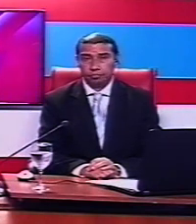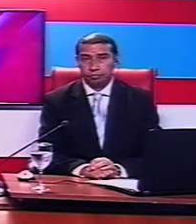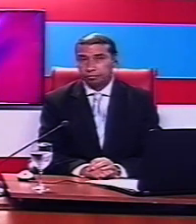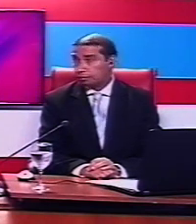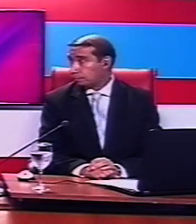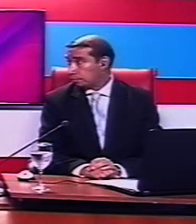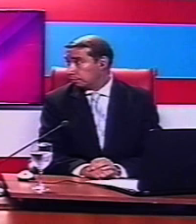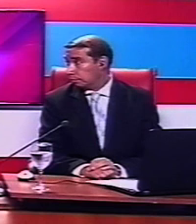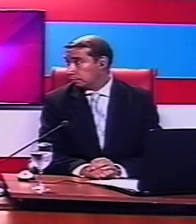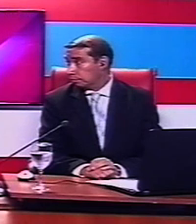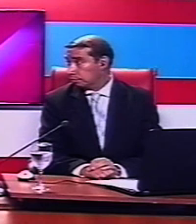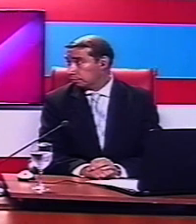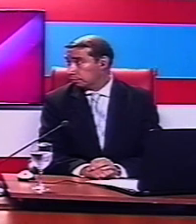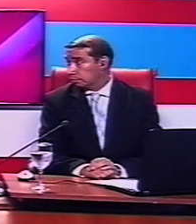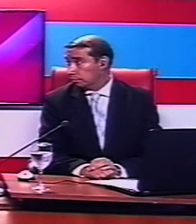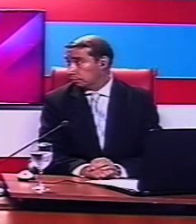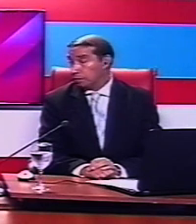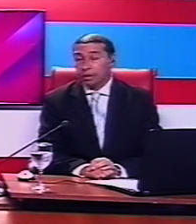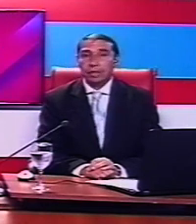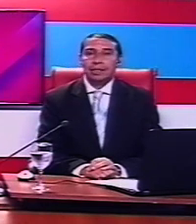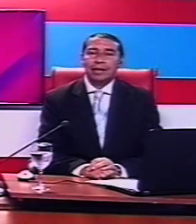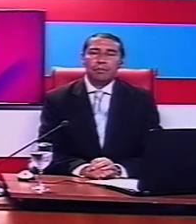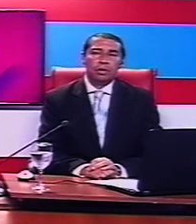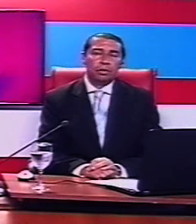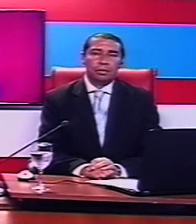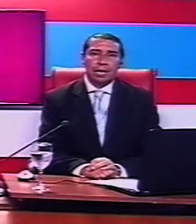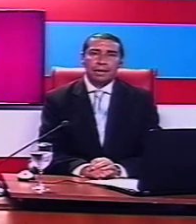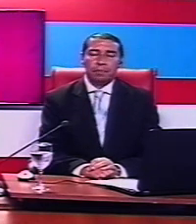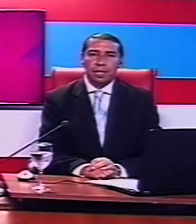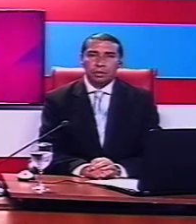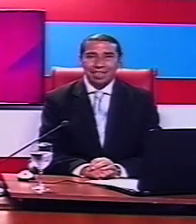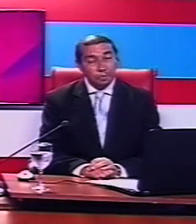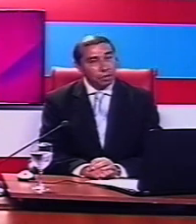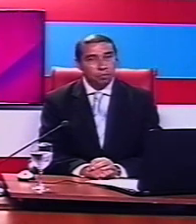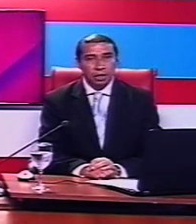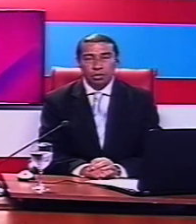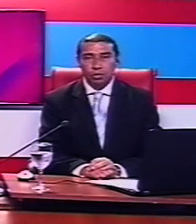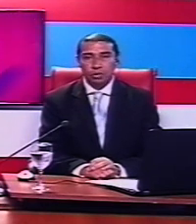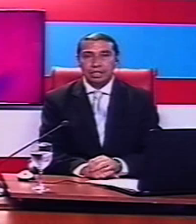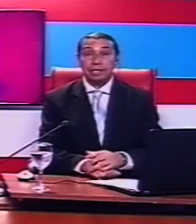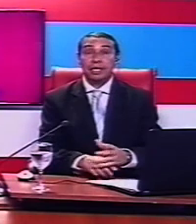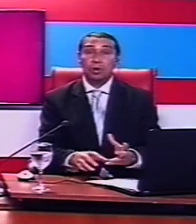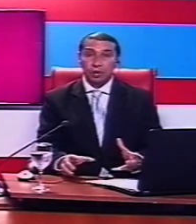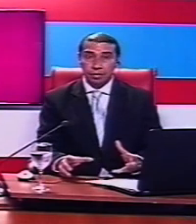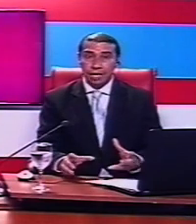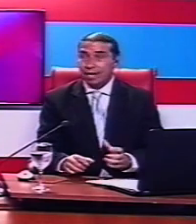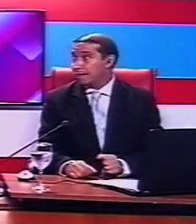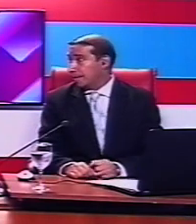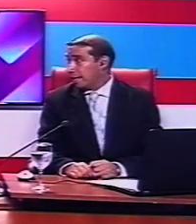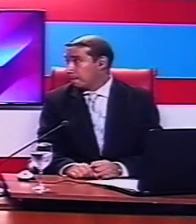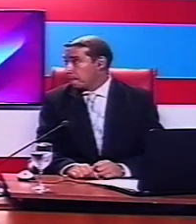adjunto continúa en funciones Hugo Maldonado. Quien habló al respecto y explicó un poquito cómo se llegó